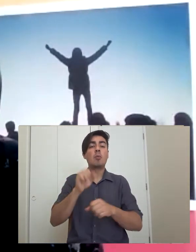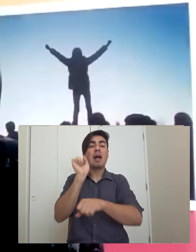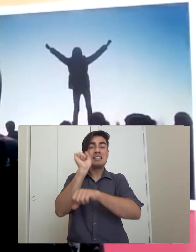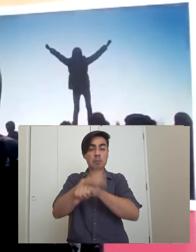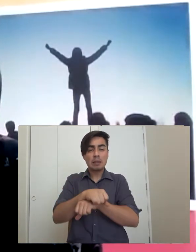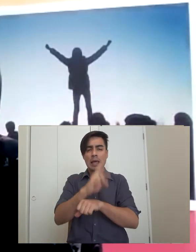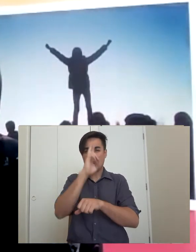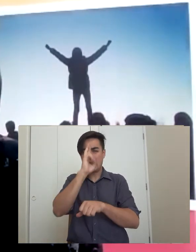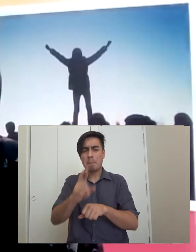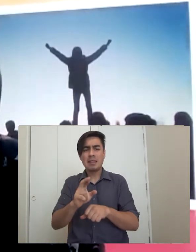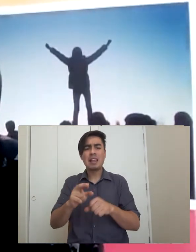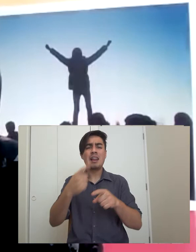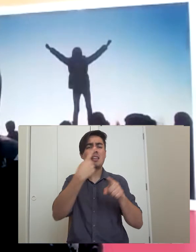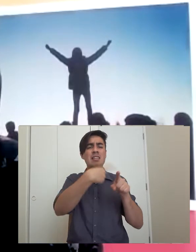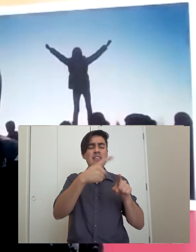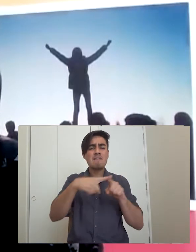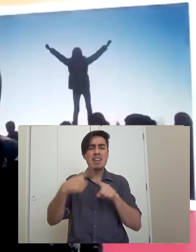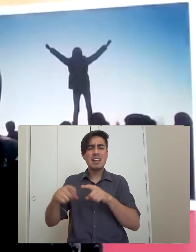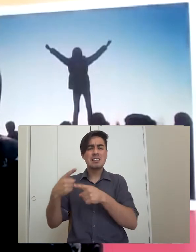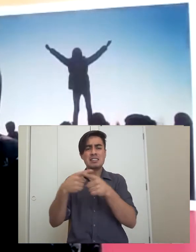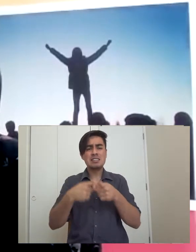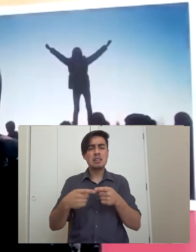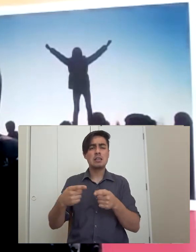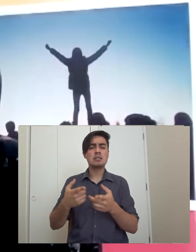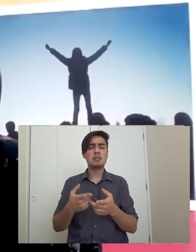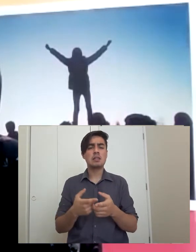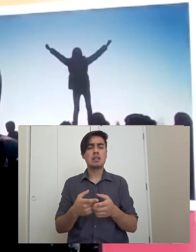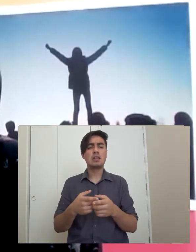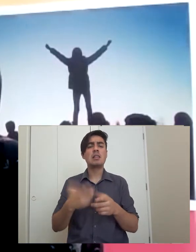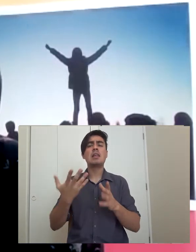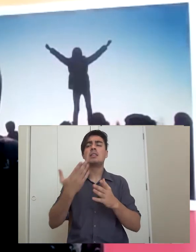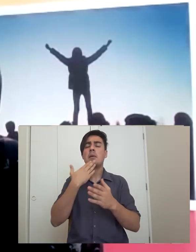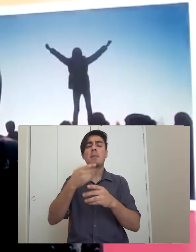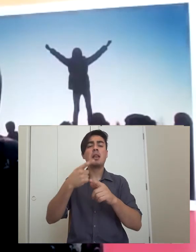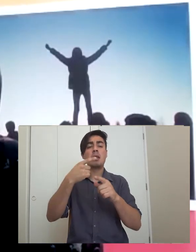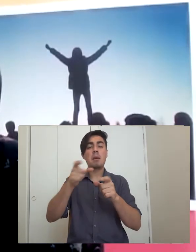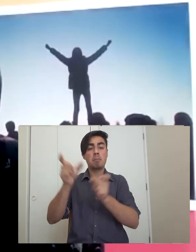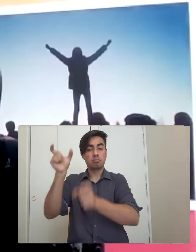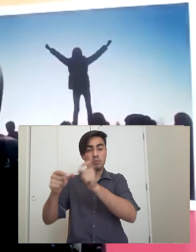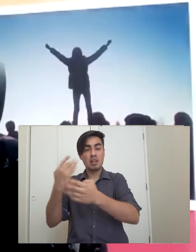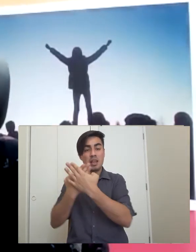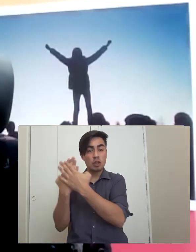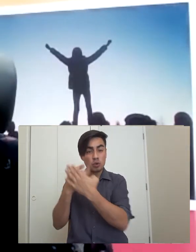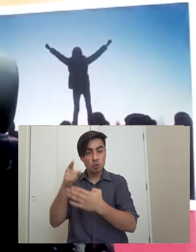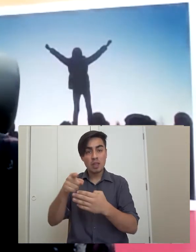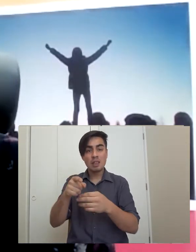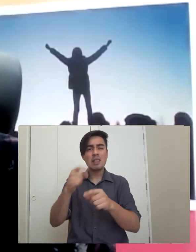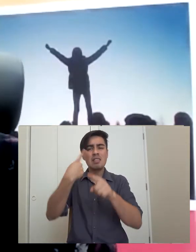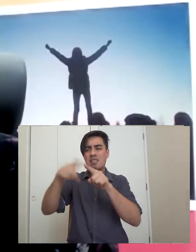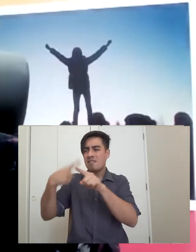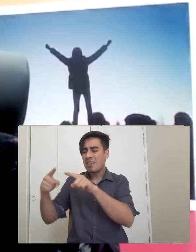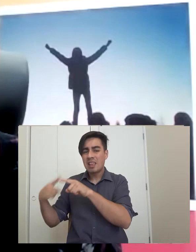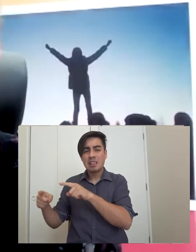cómo respetar las diferencias entre los pupilos puede